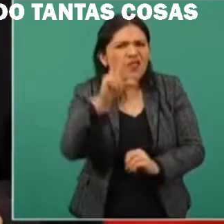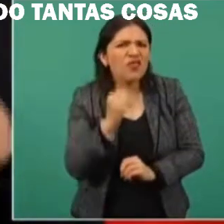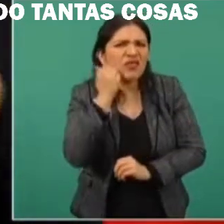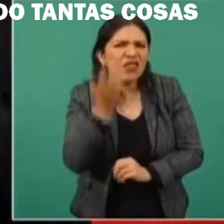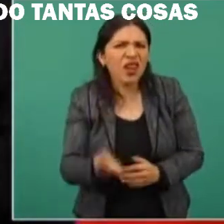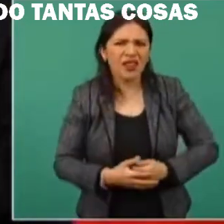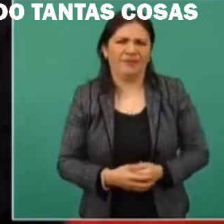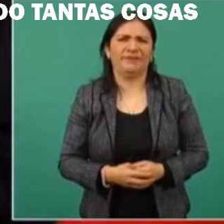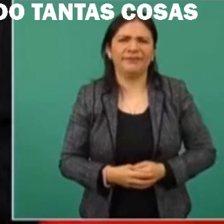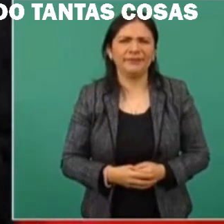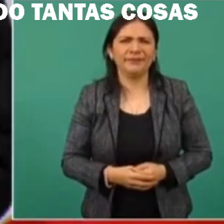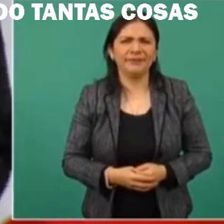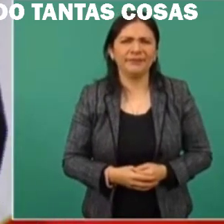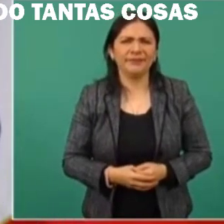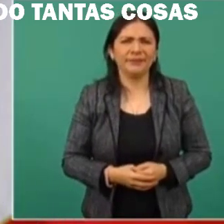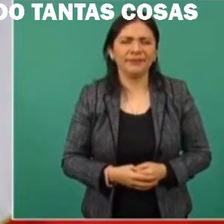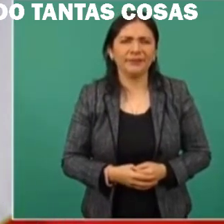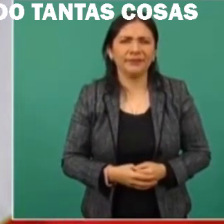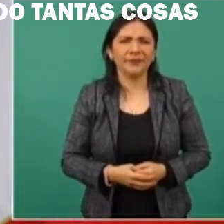o